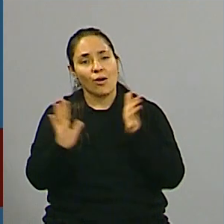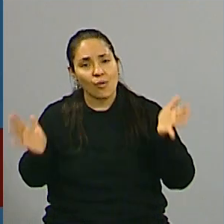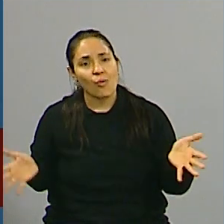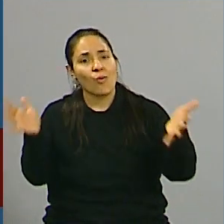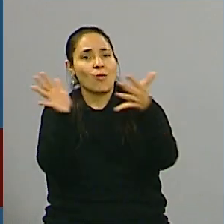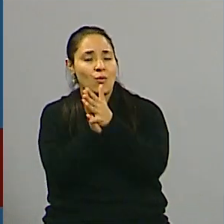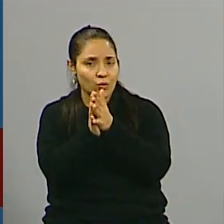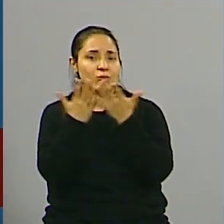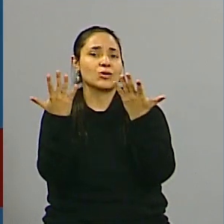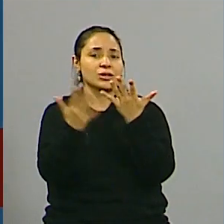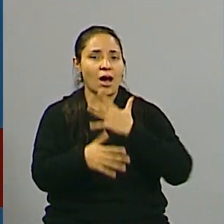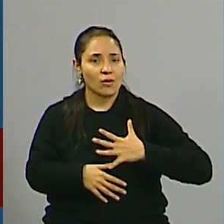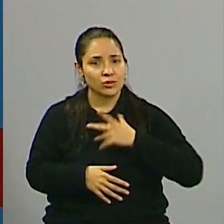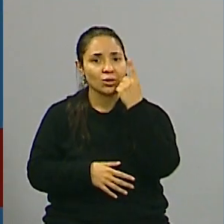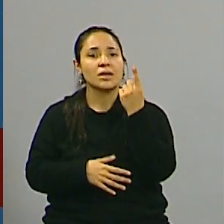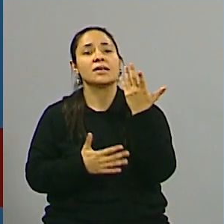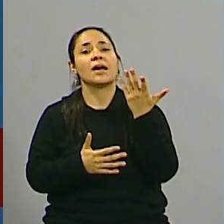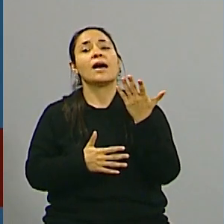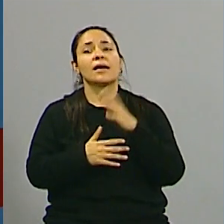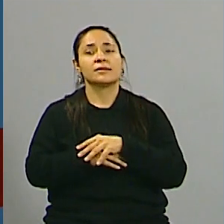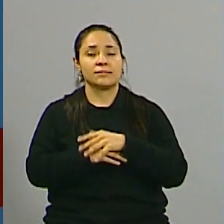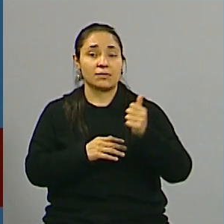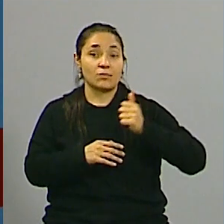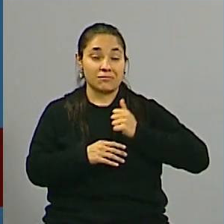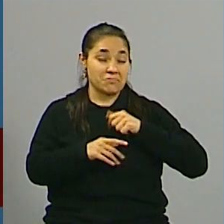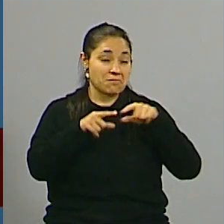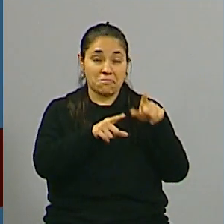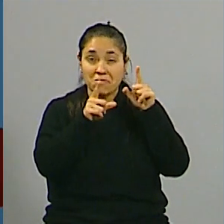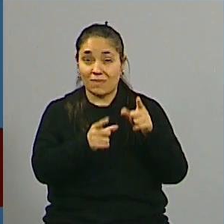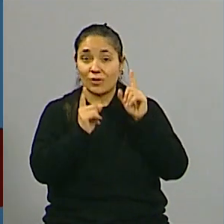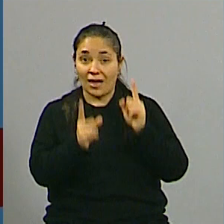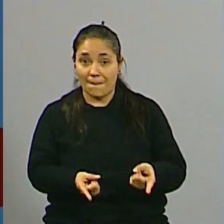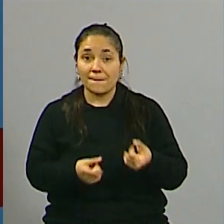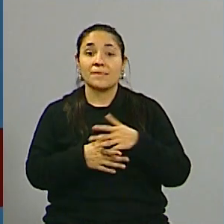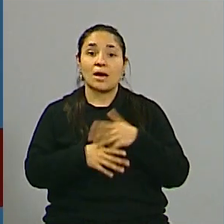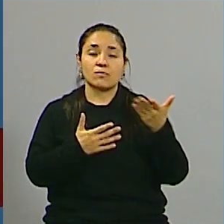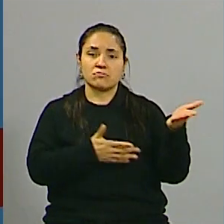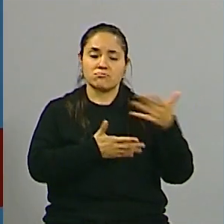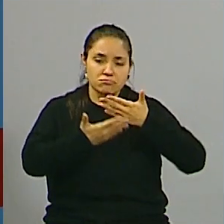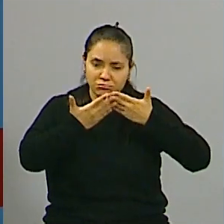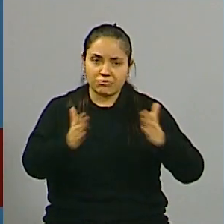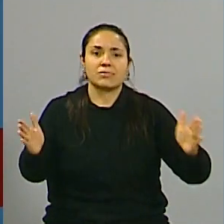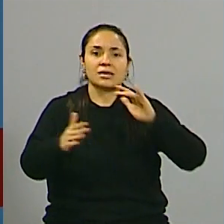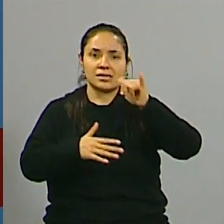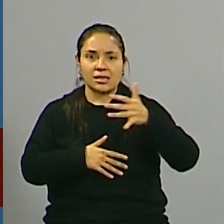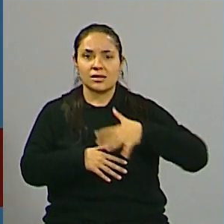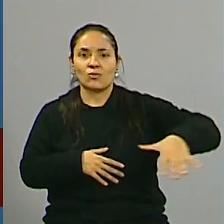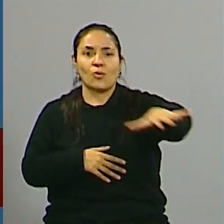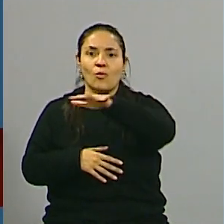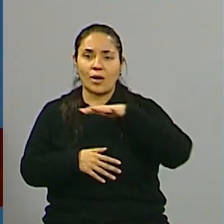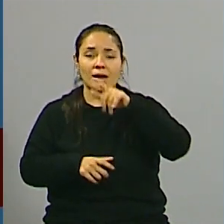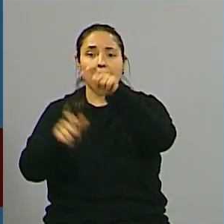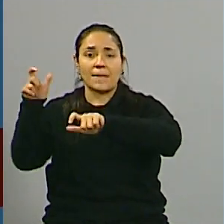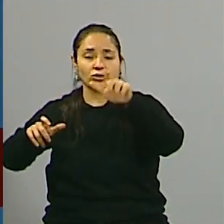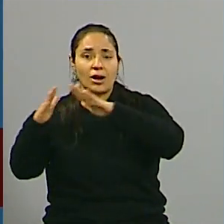participativa por parte de las autoridades de aplicación del ejército mismo, abriendo sus puertas en el RIM 16 para que la gente